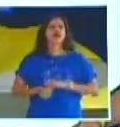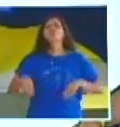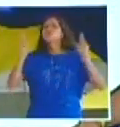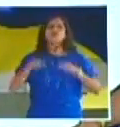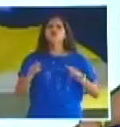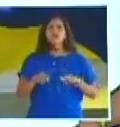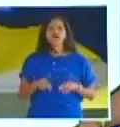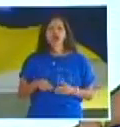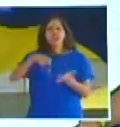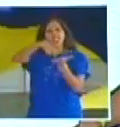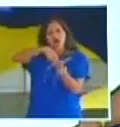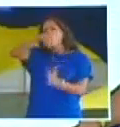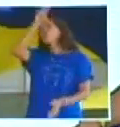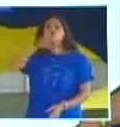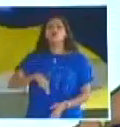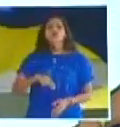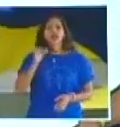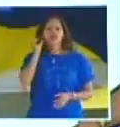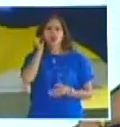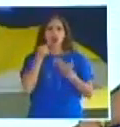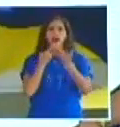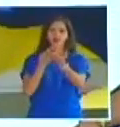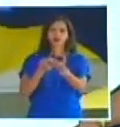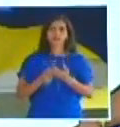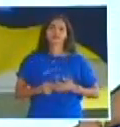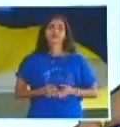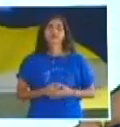jamás nos vamos a arrodillar, como dice esta mujer aquí.